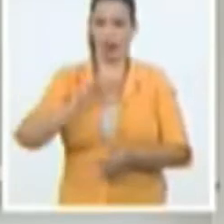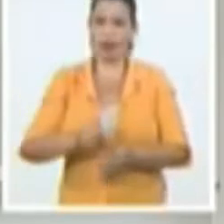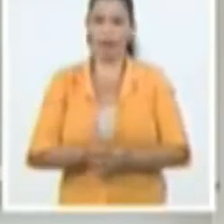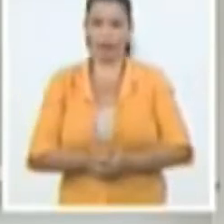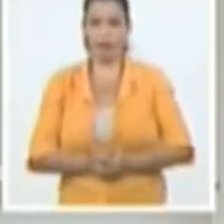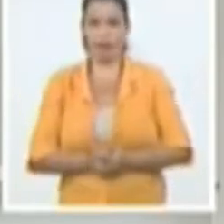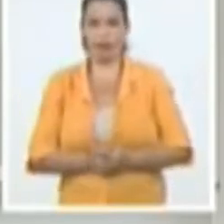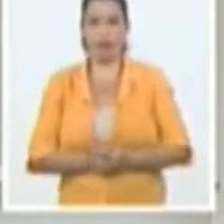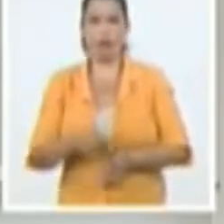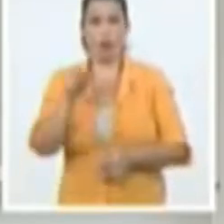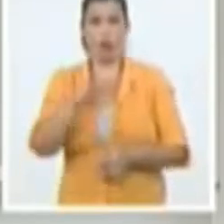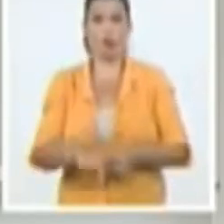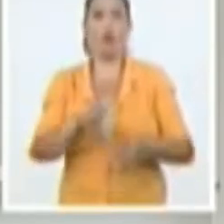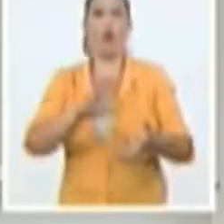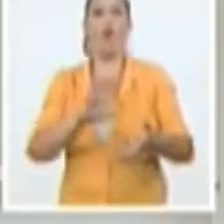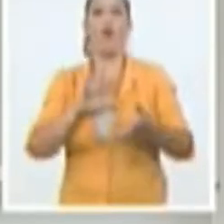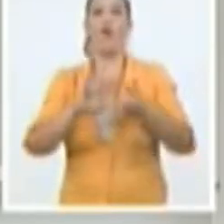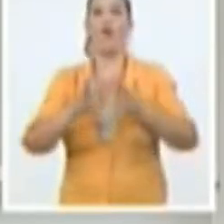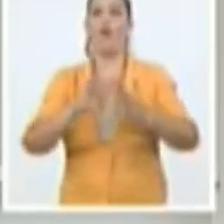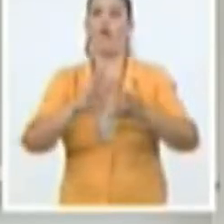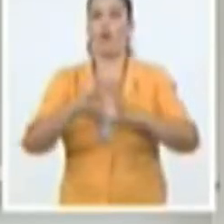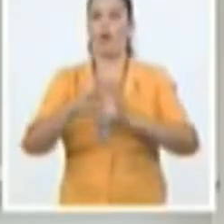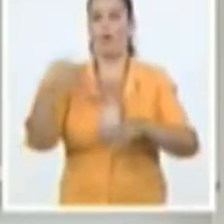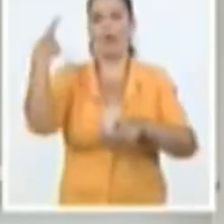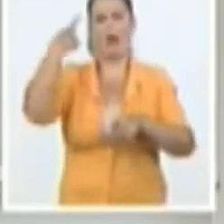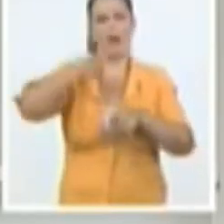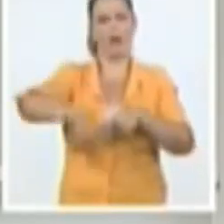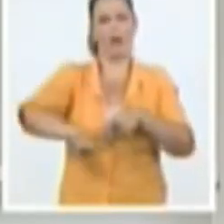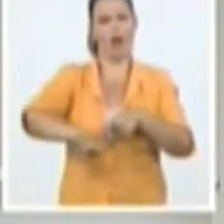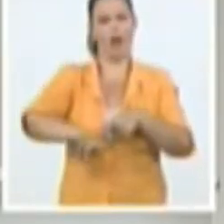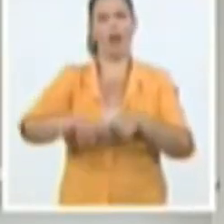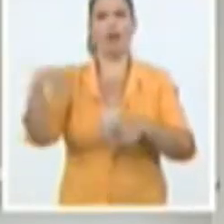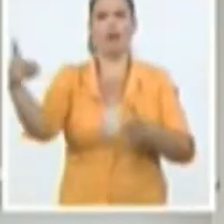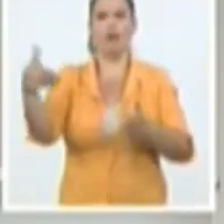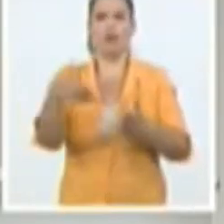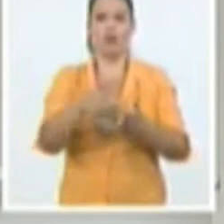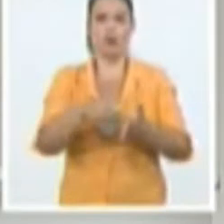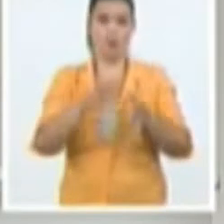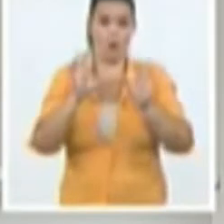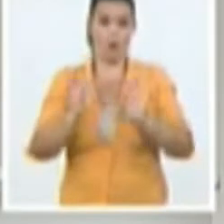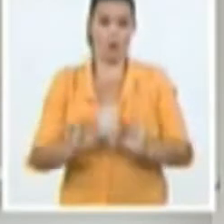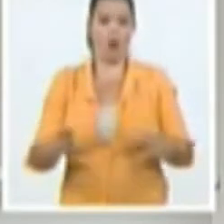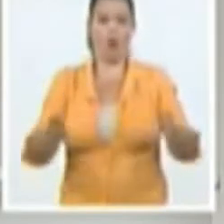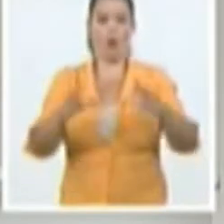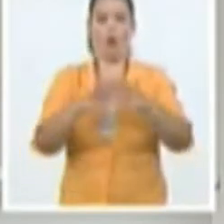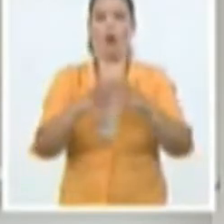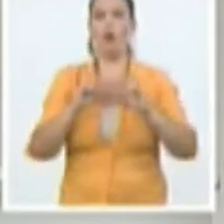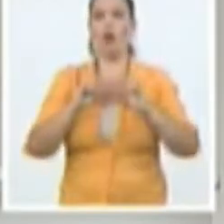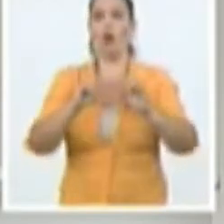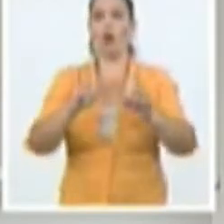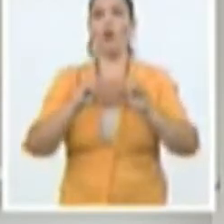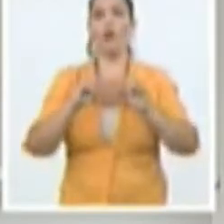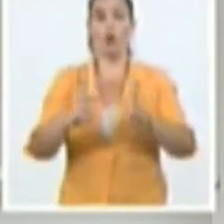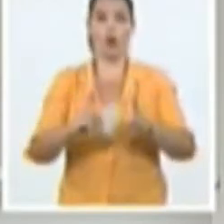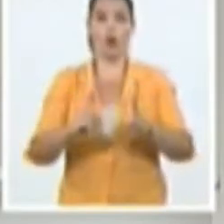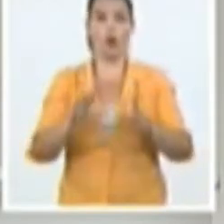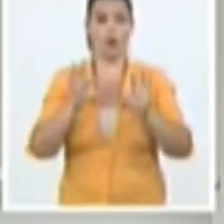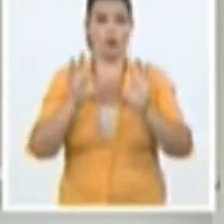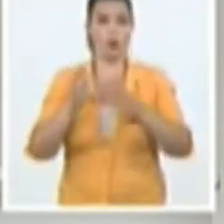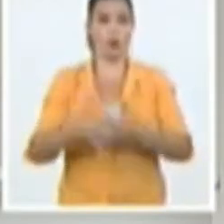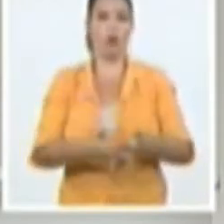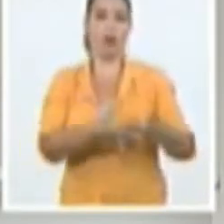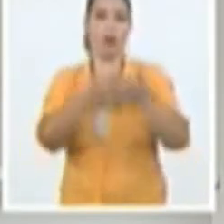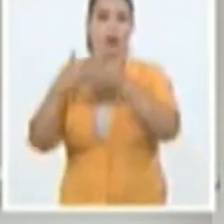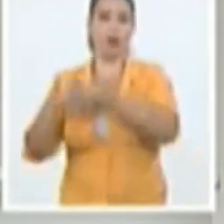que estos medios y estos operadores políticos desde Estados Unidos